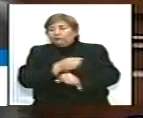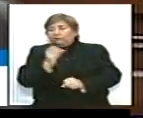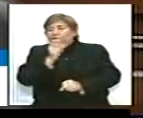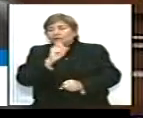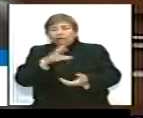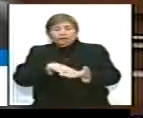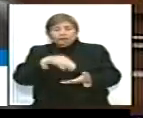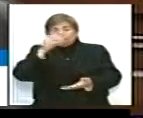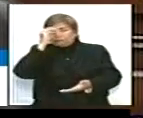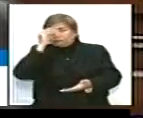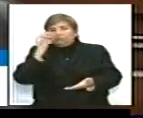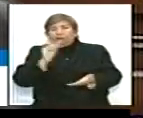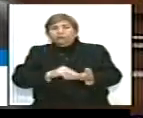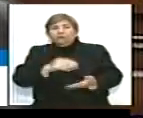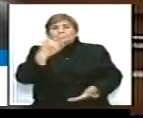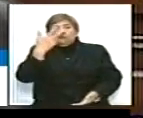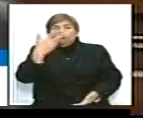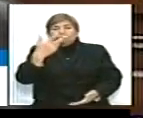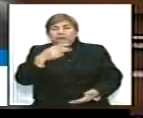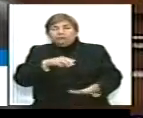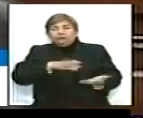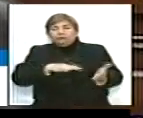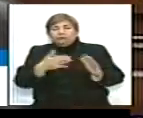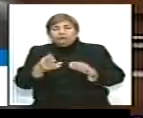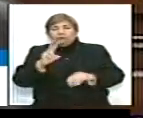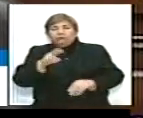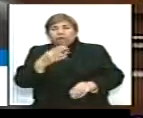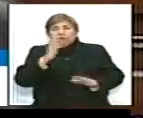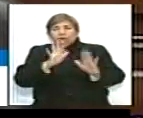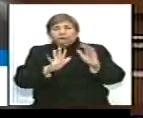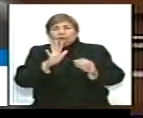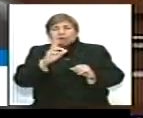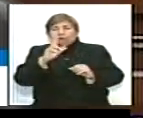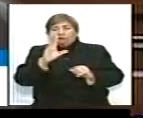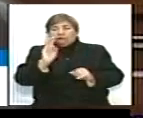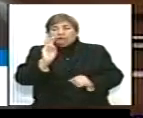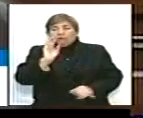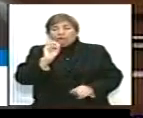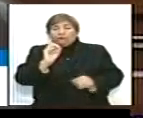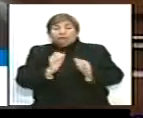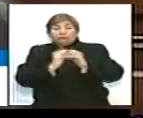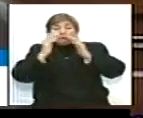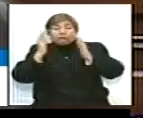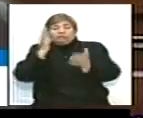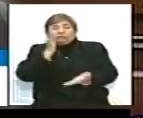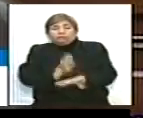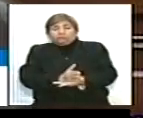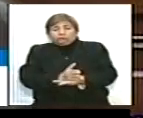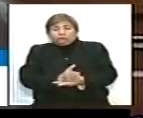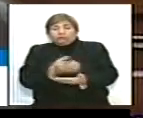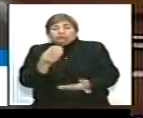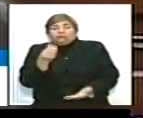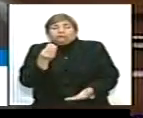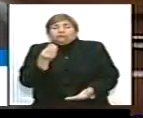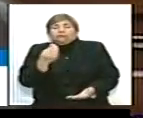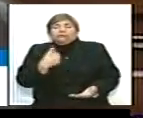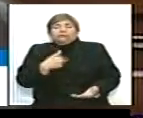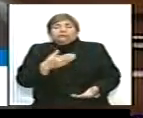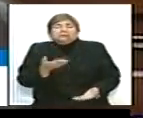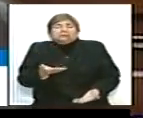lección, hubieron 3 muertos en el año 2015 después de 60 días de paralización, presidenta. ¿Por qué? Por